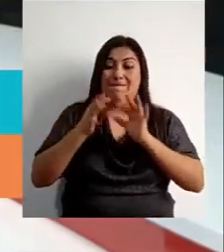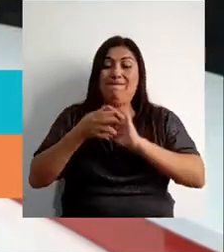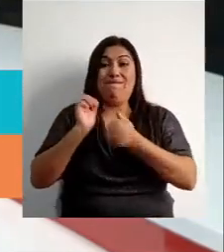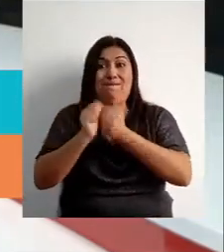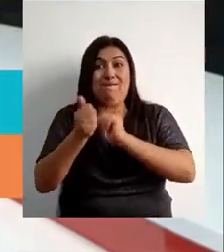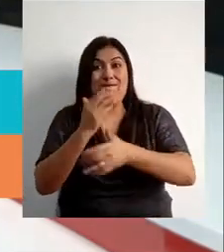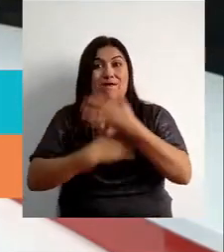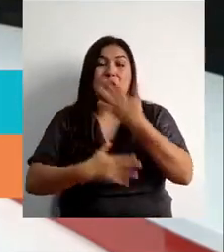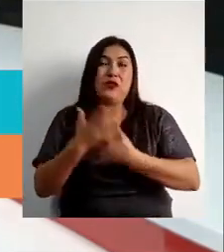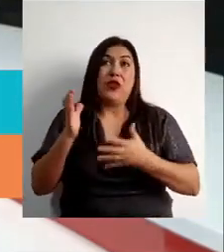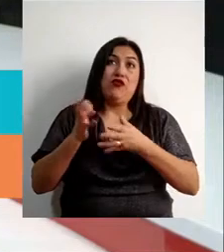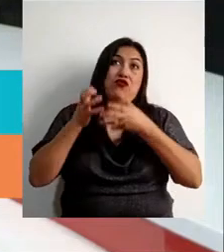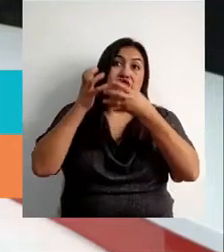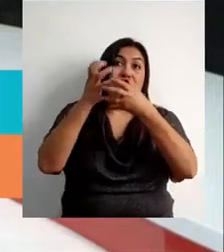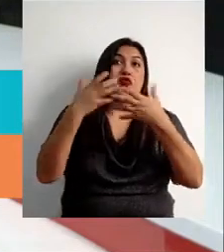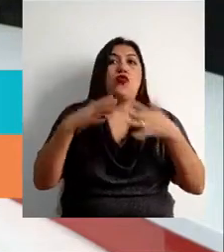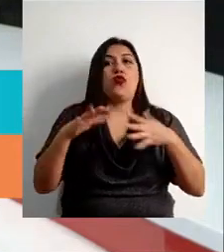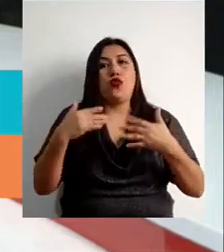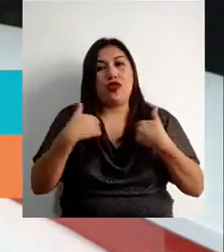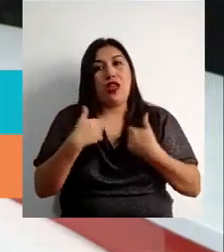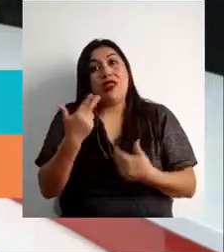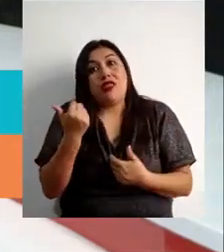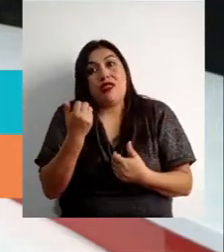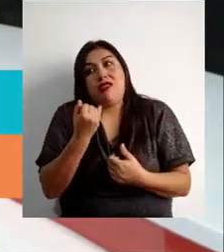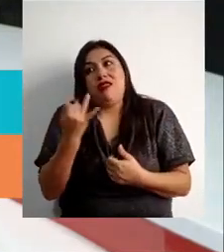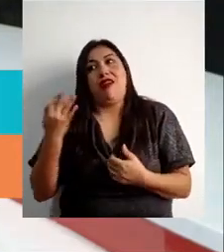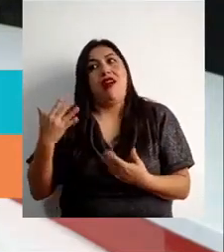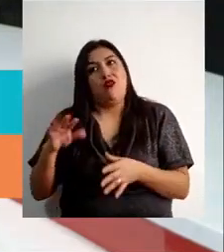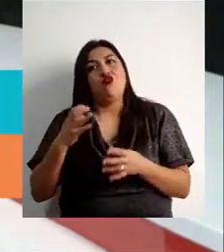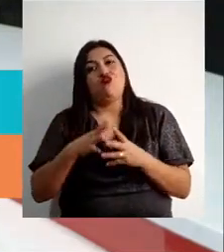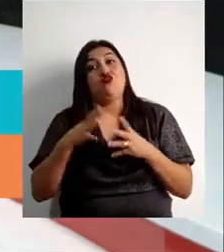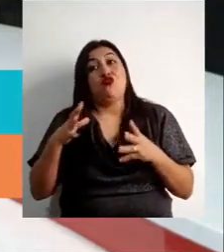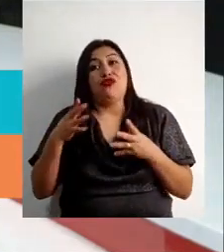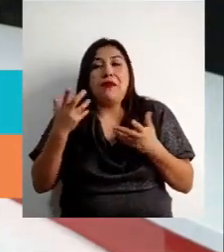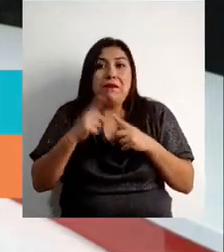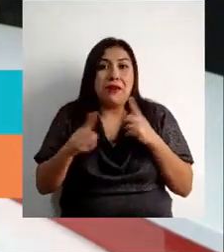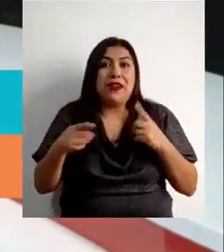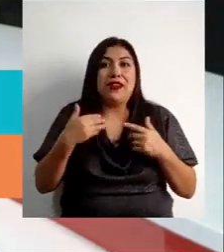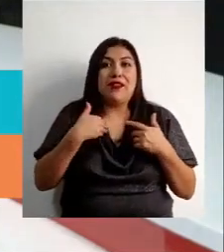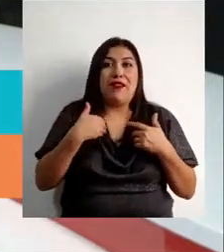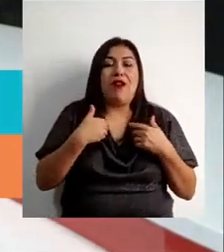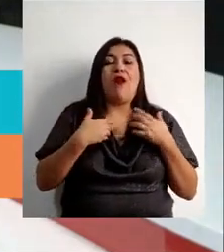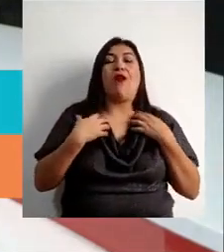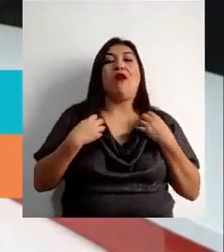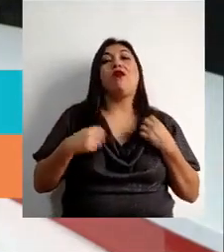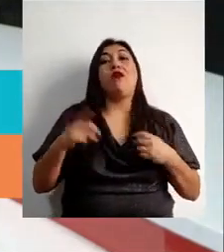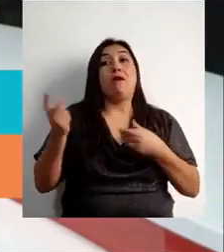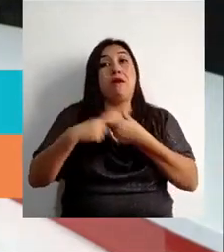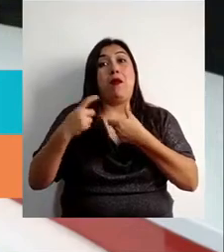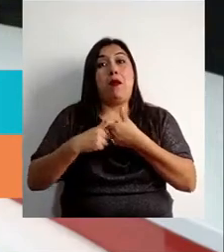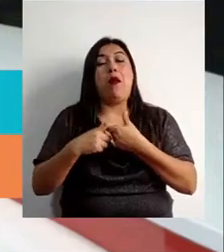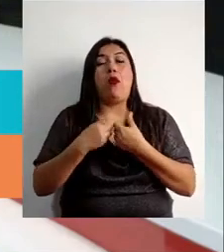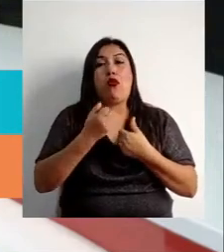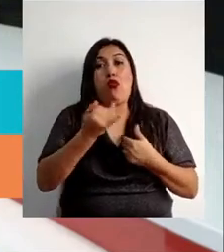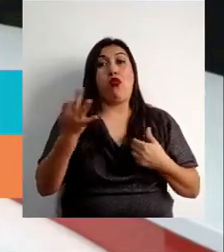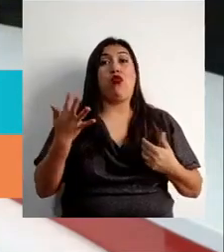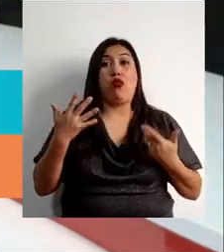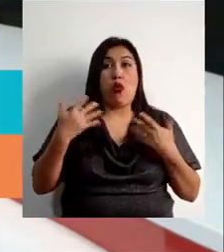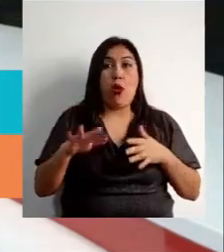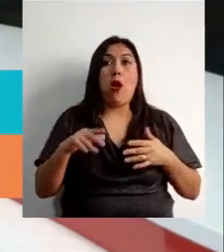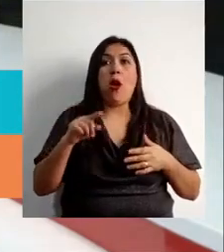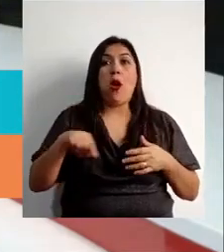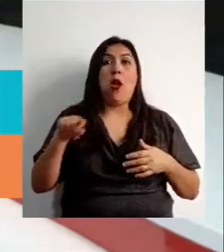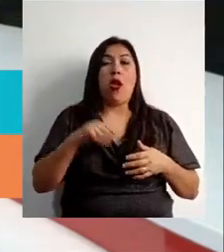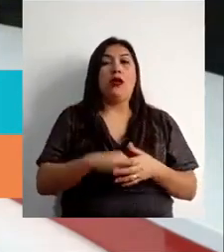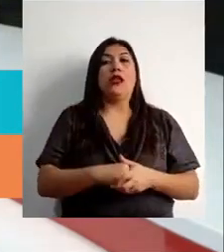numerosa. Tenemos un récord de clasificados de 13 paradeportistas, superando los 11